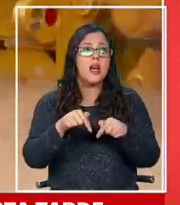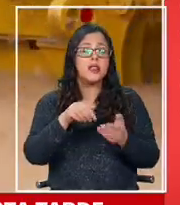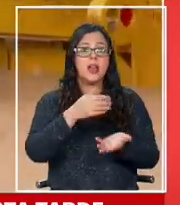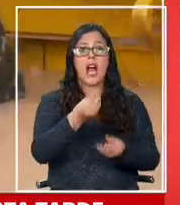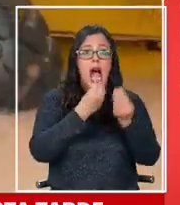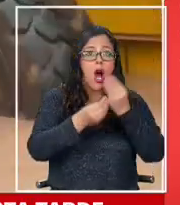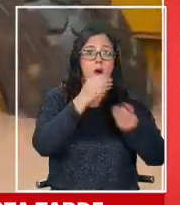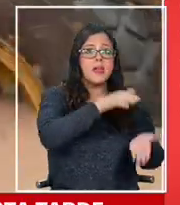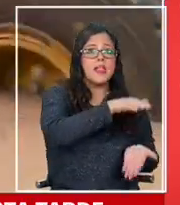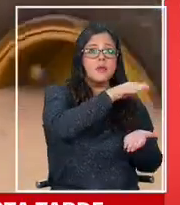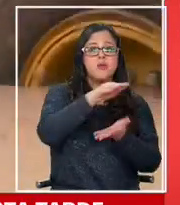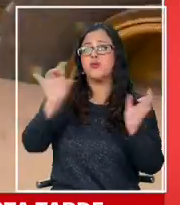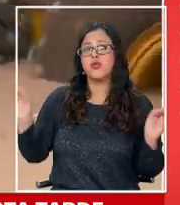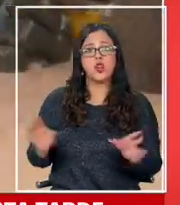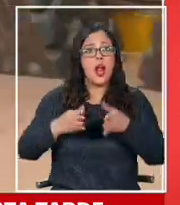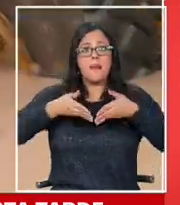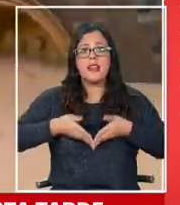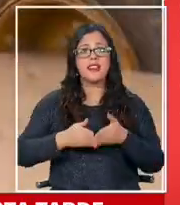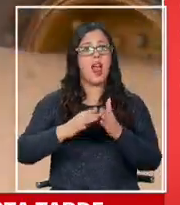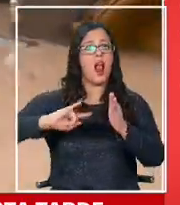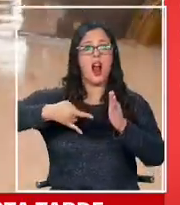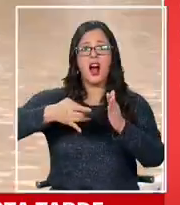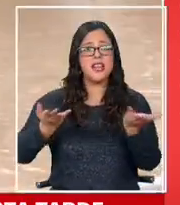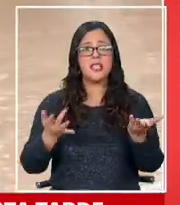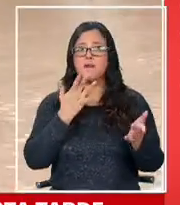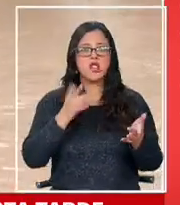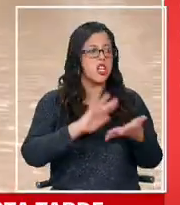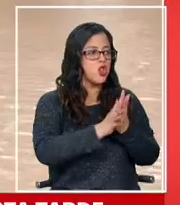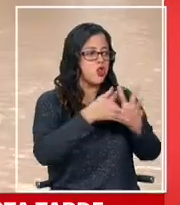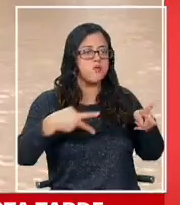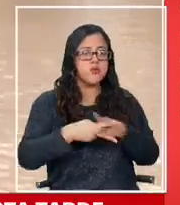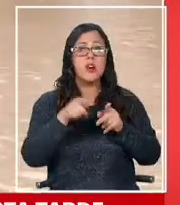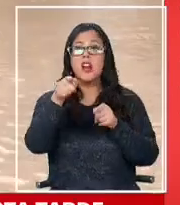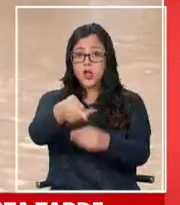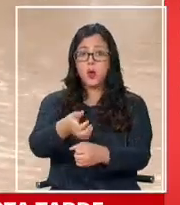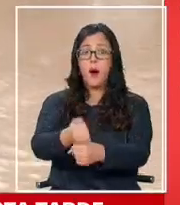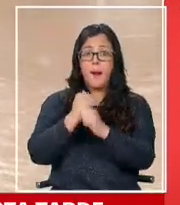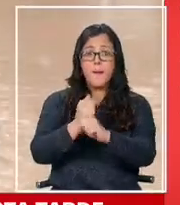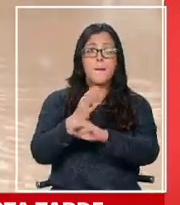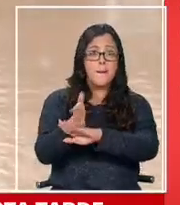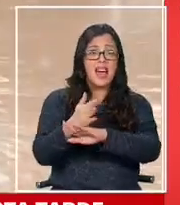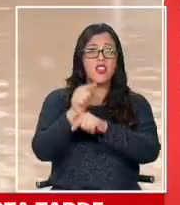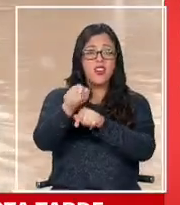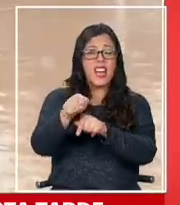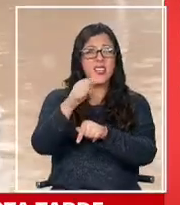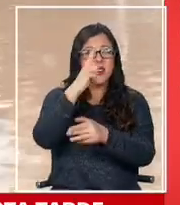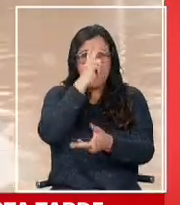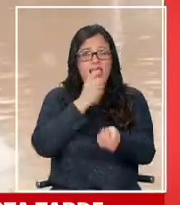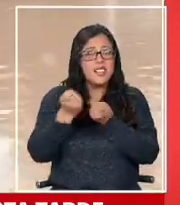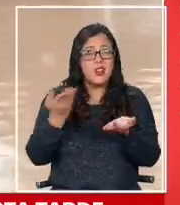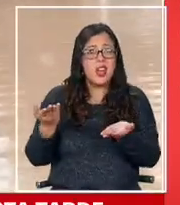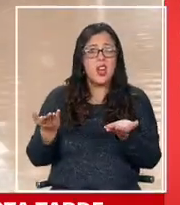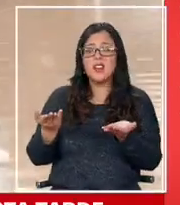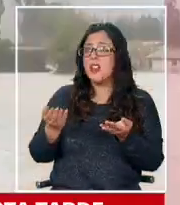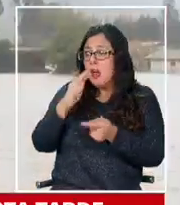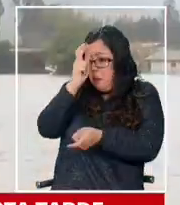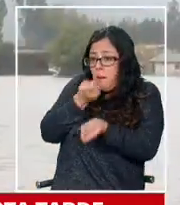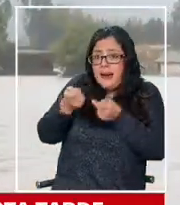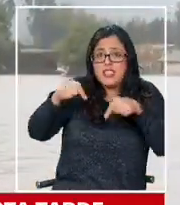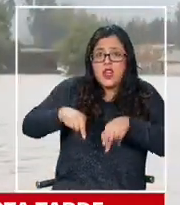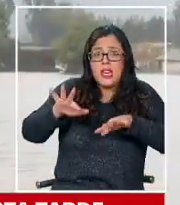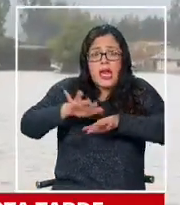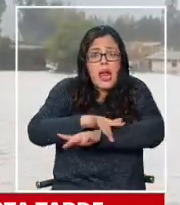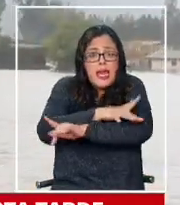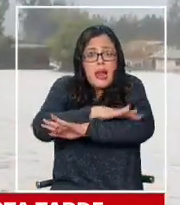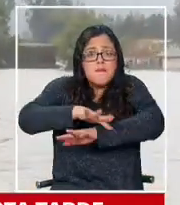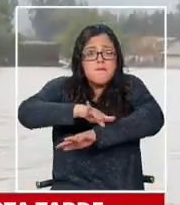también se puede hacer en botes nada más porque están todas las rutas cortadas. Tú eres pescador, esta imagen pareciera como que estuviéramos... Como que estuviéramos en el mar, esa es la